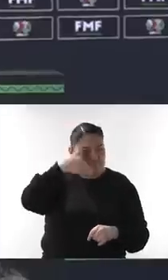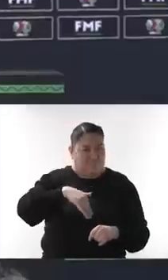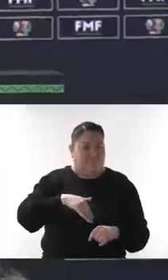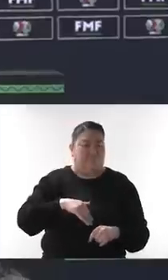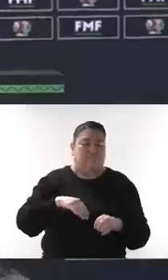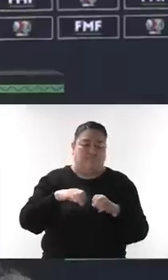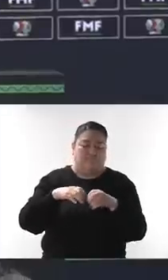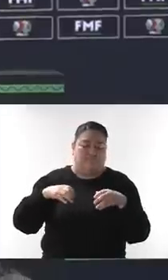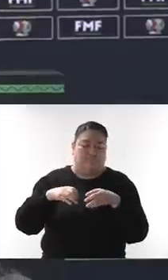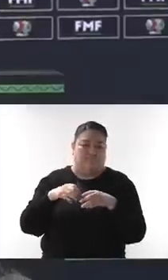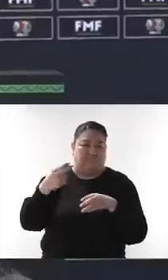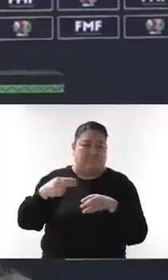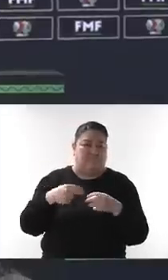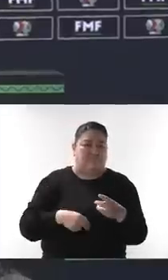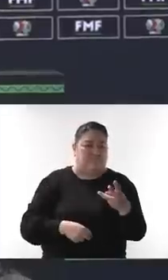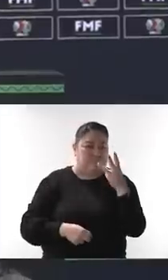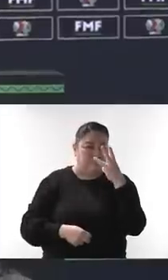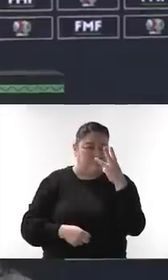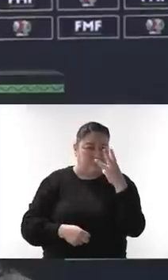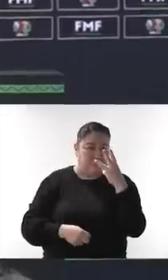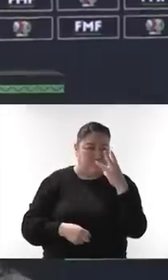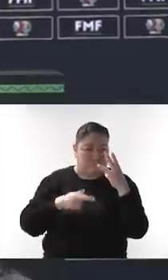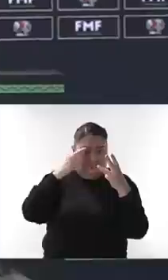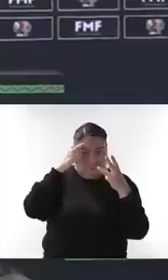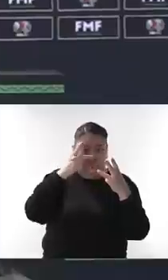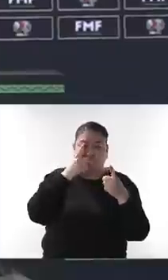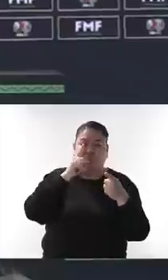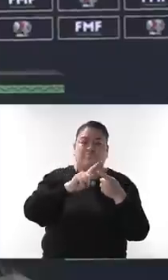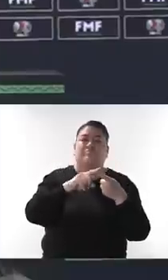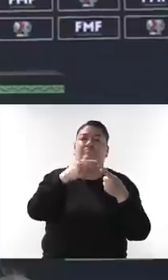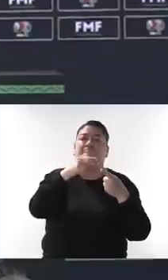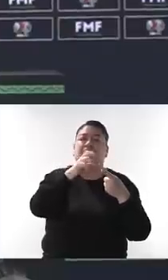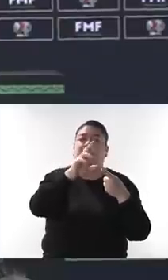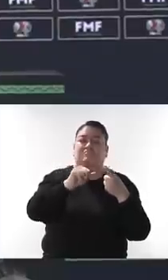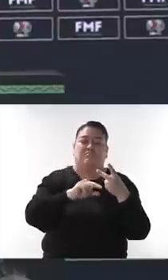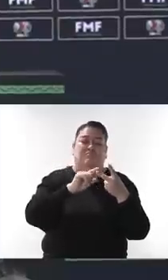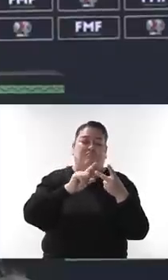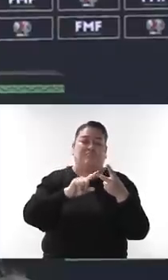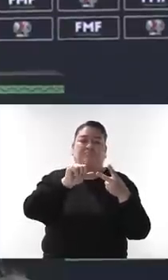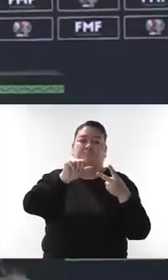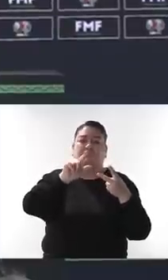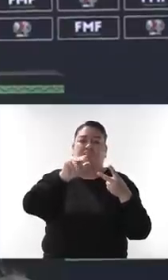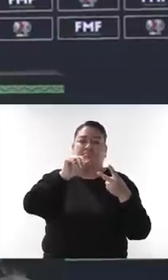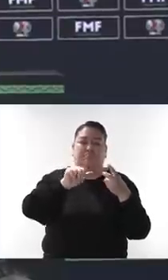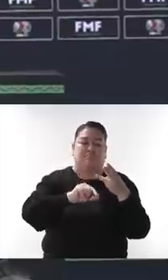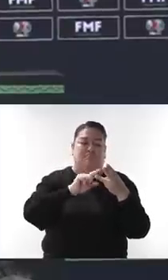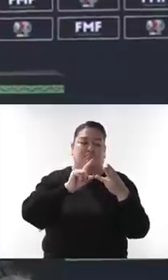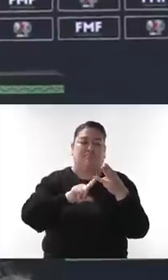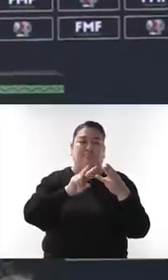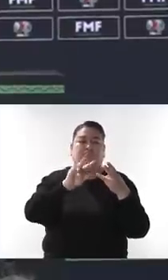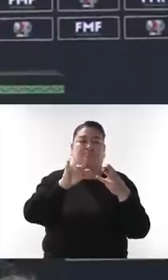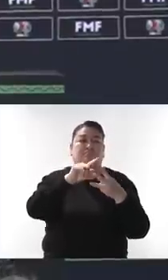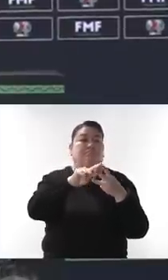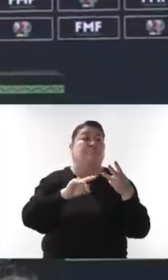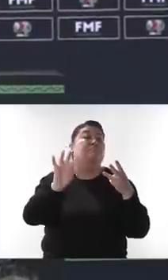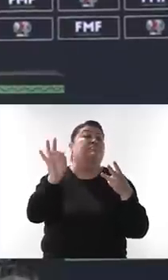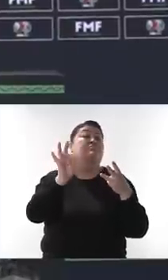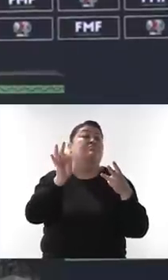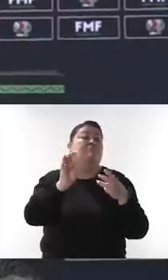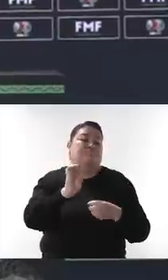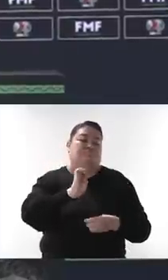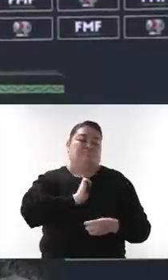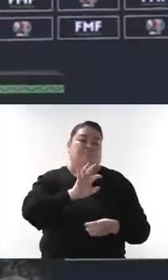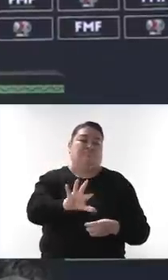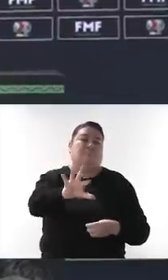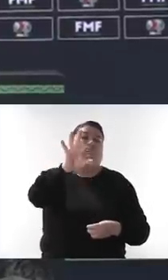selección. ¿Qué tan cierto es lo de Miguel Herrera, Guillermo Almada y Marcelo Bielsa como los candidatos que